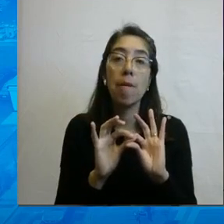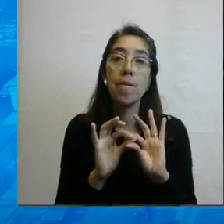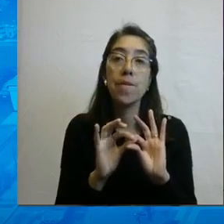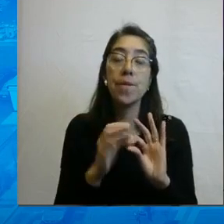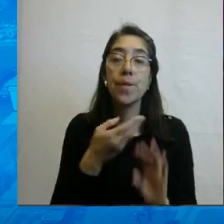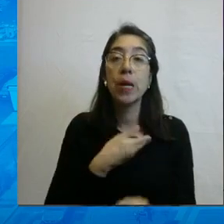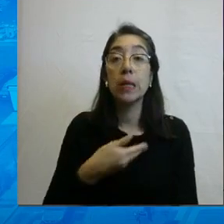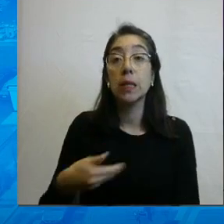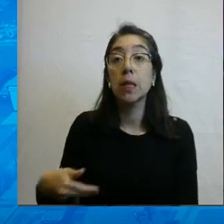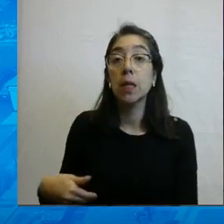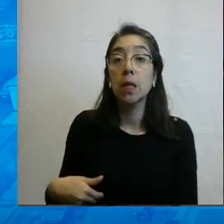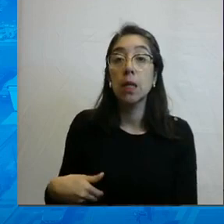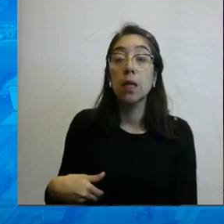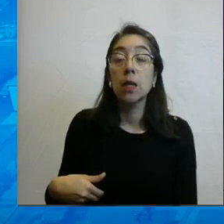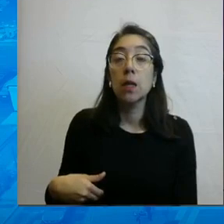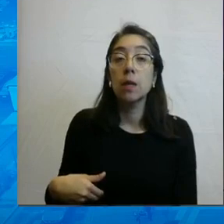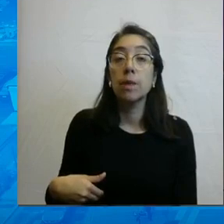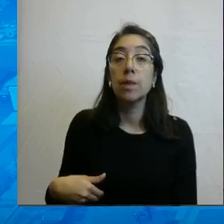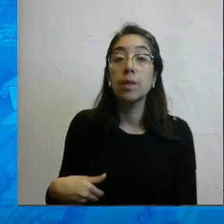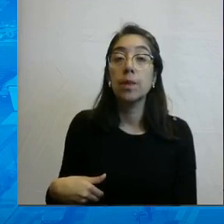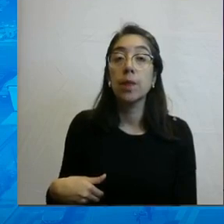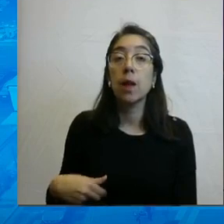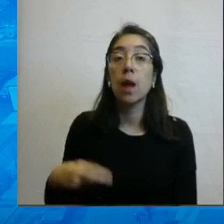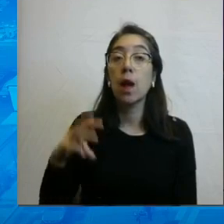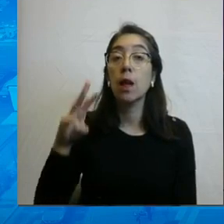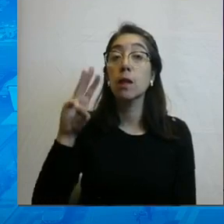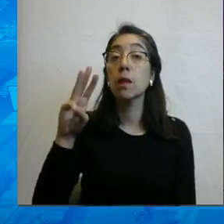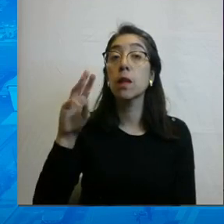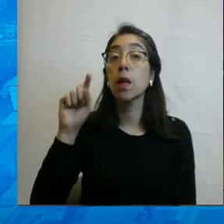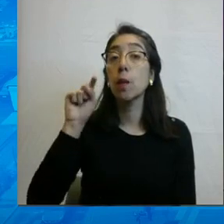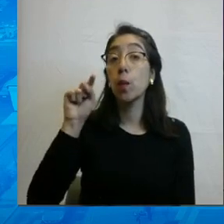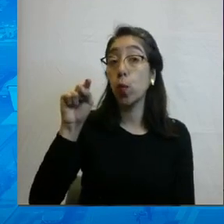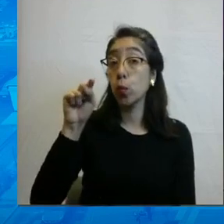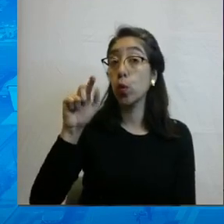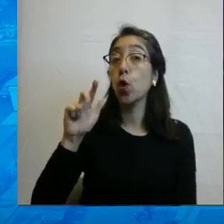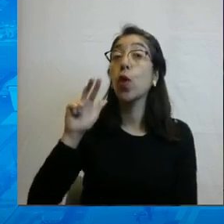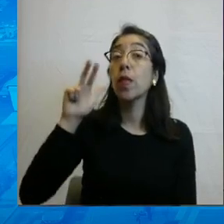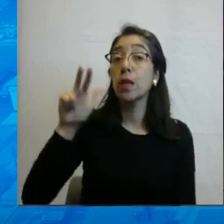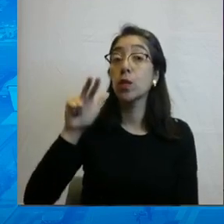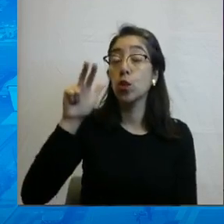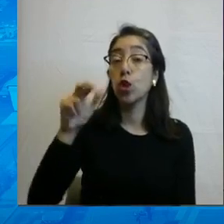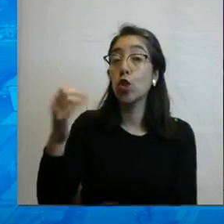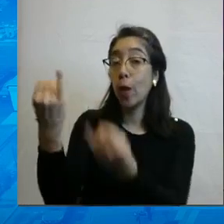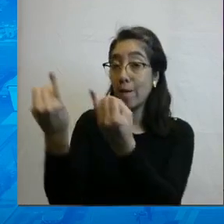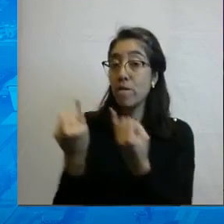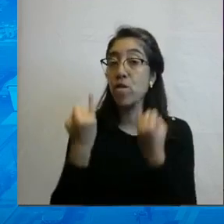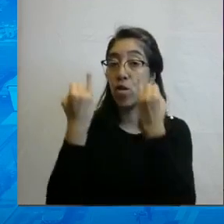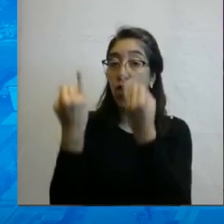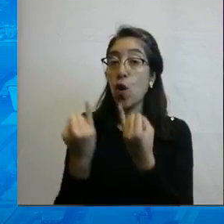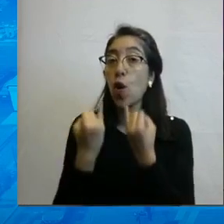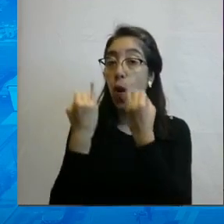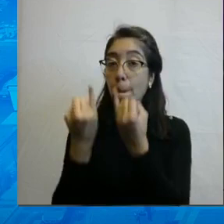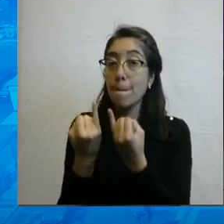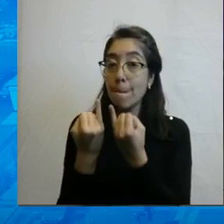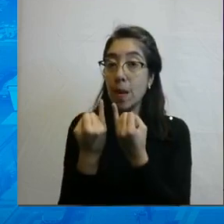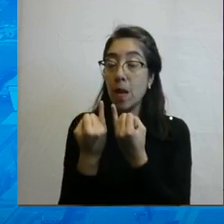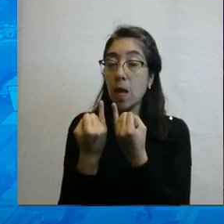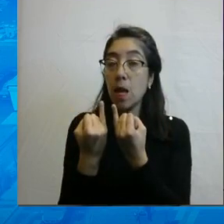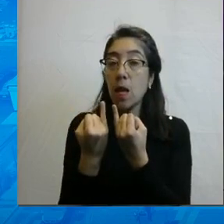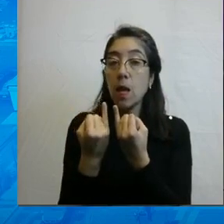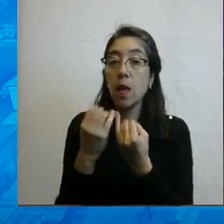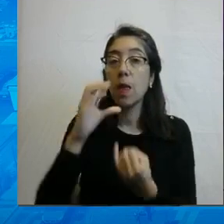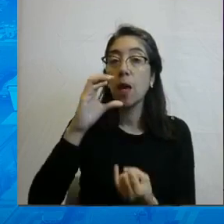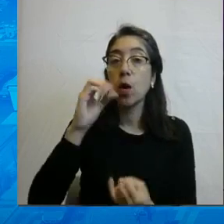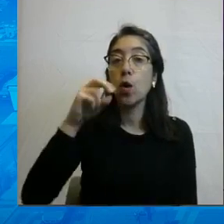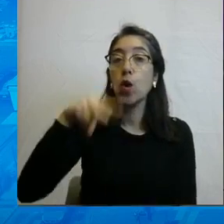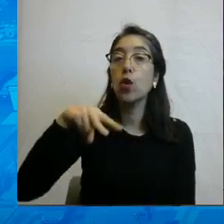la correspondencia 3.18 del informe este de Contraloría, como presidente de Comisión de Salud ya hice una primera